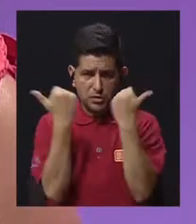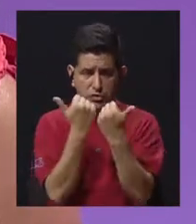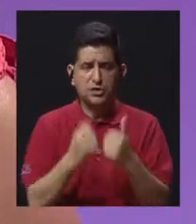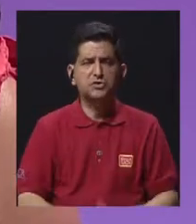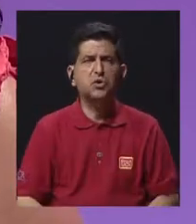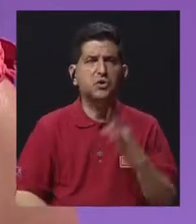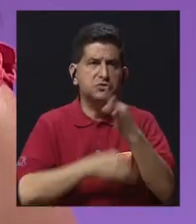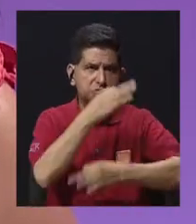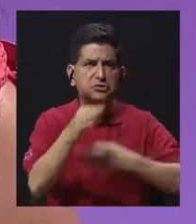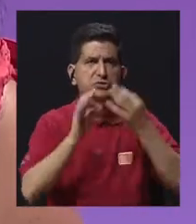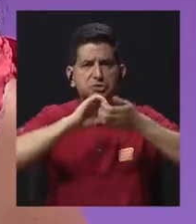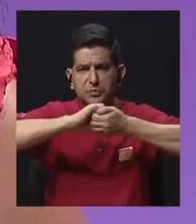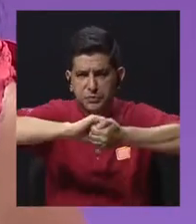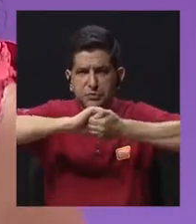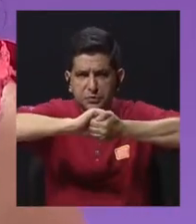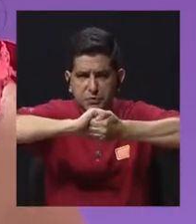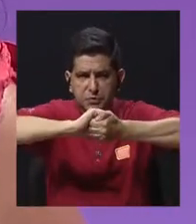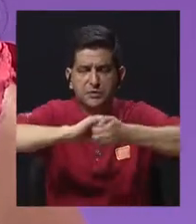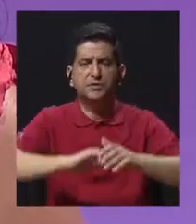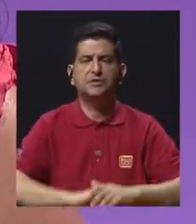una cooperativa,